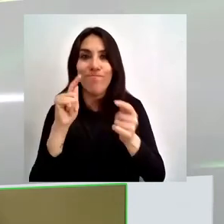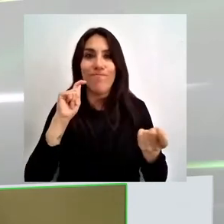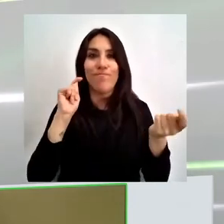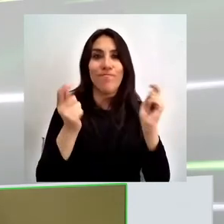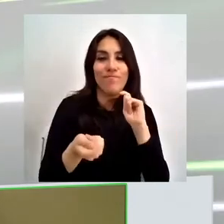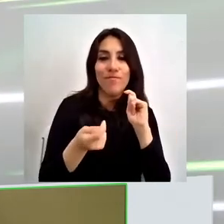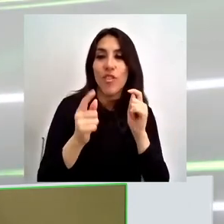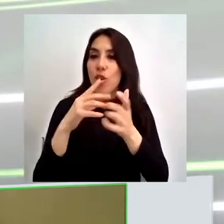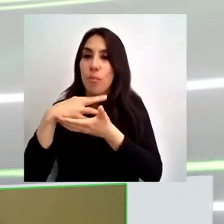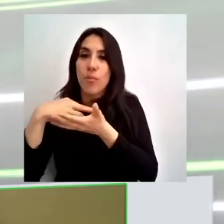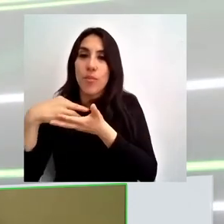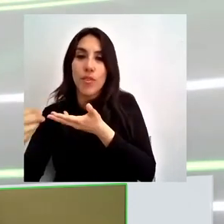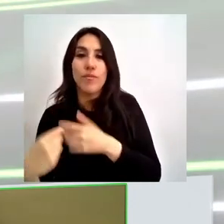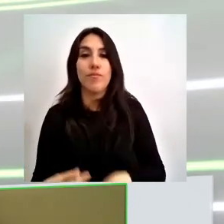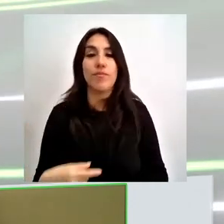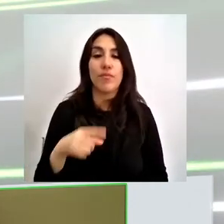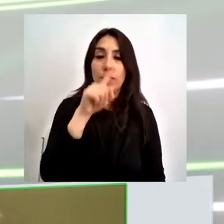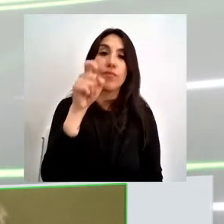wow